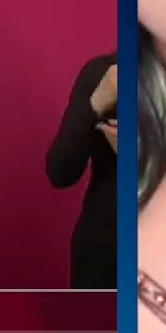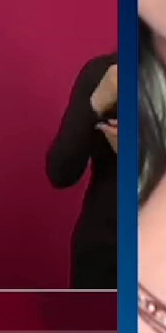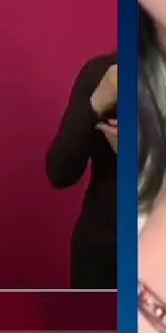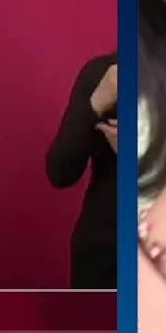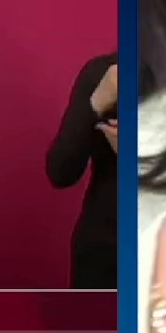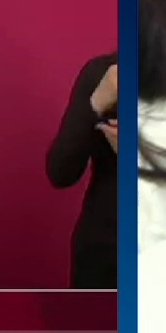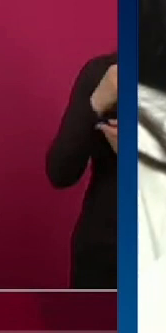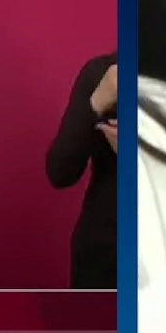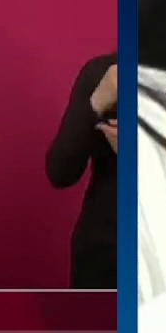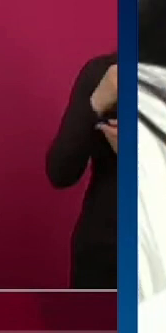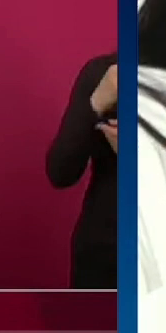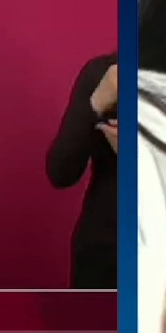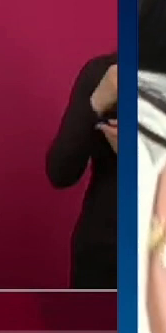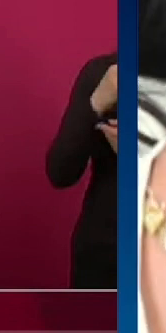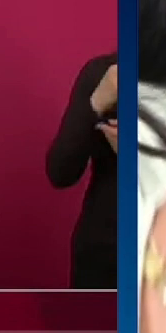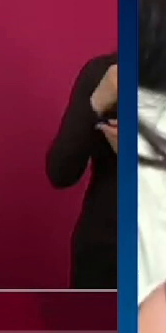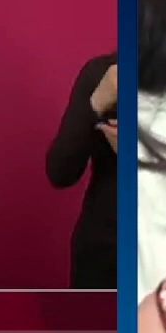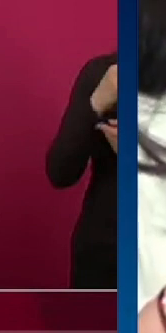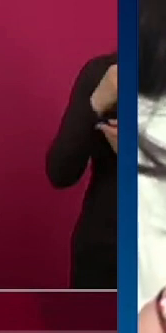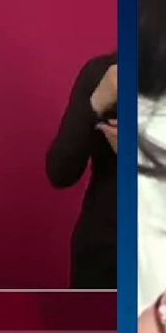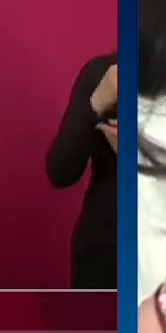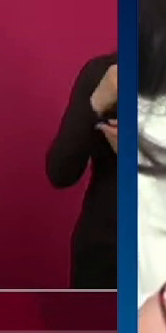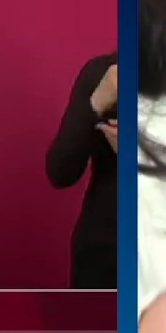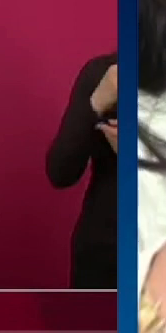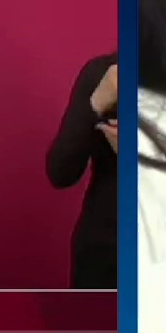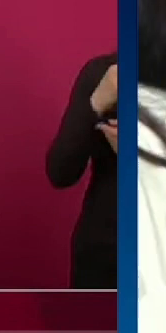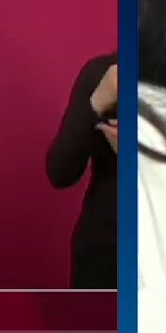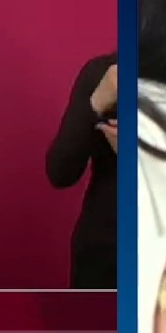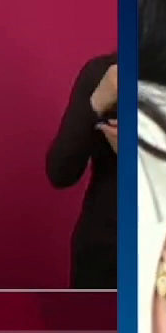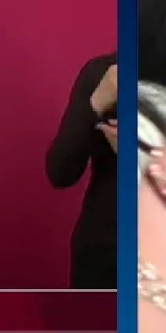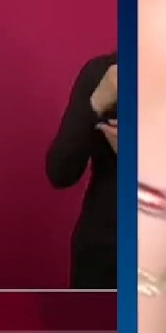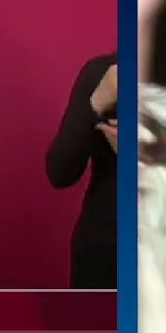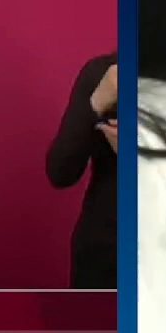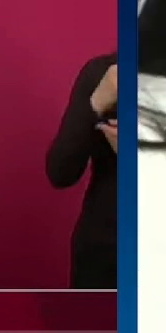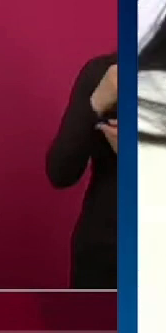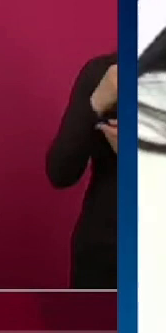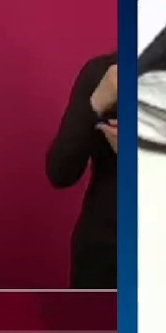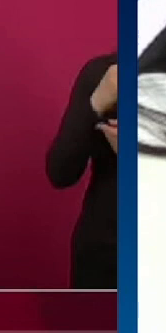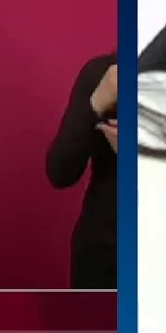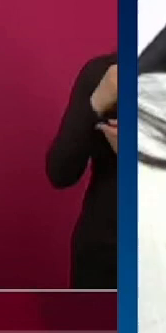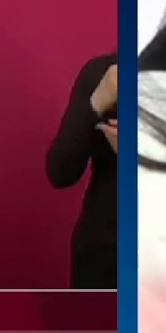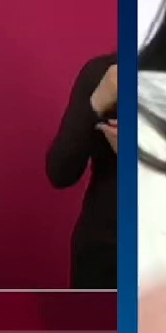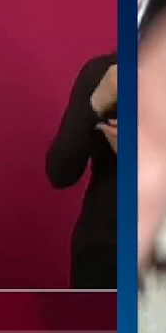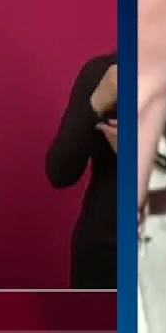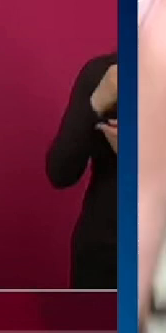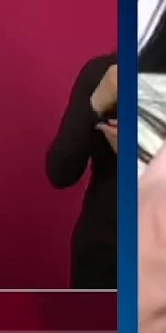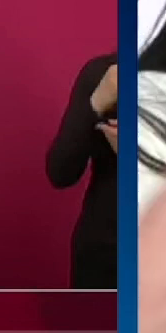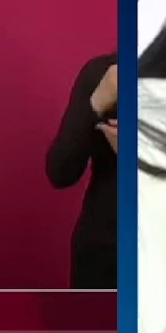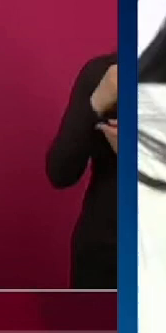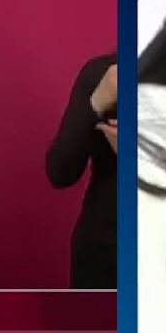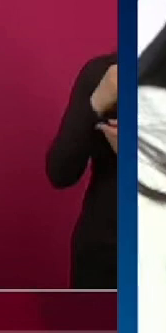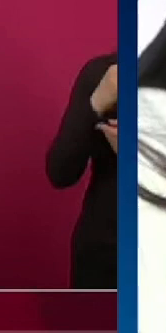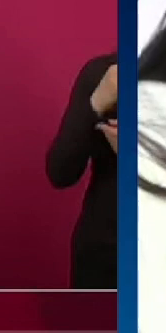Estamos viendo, si no es Afganistán, es Ucrania. Si no es Ucrania, el día de mañana va a ser otro país. Que tenga los